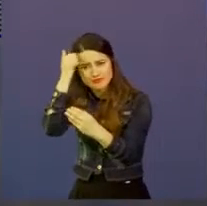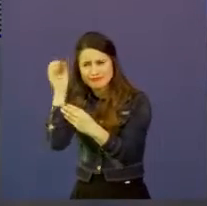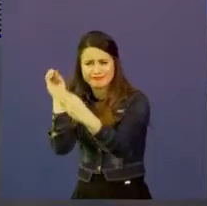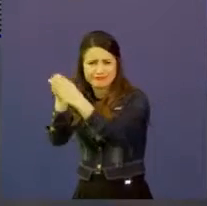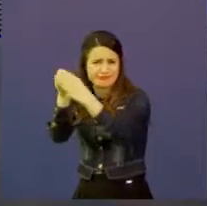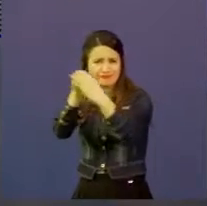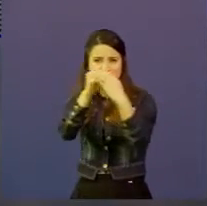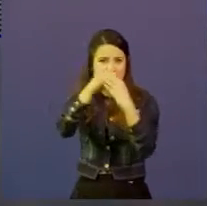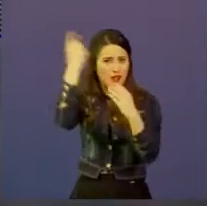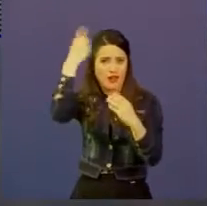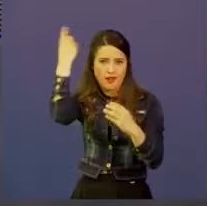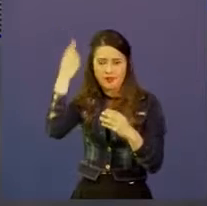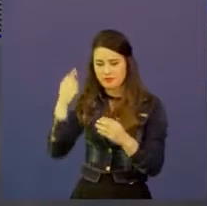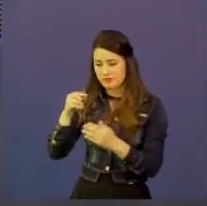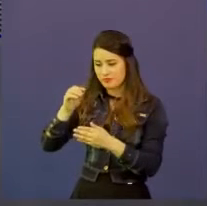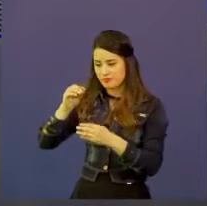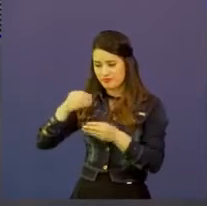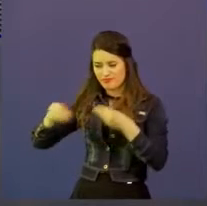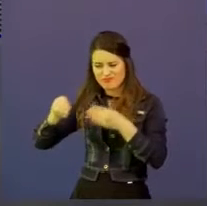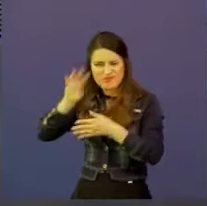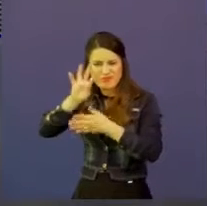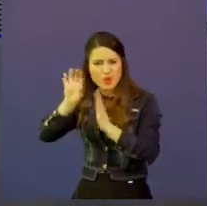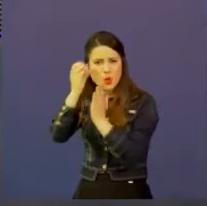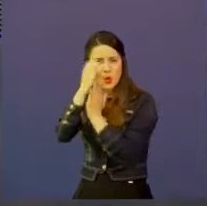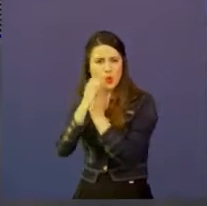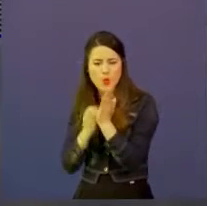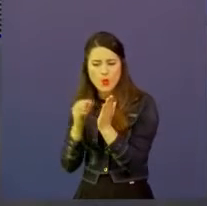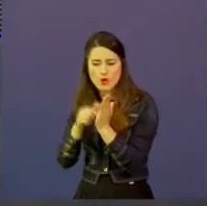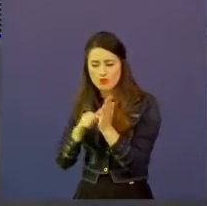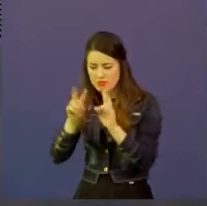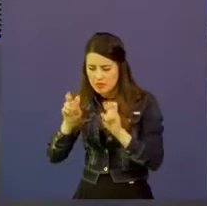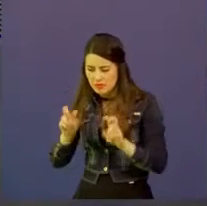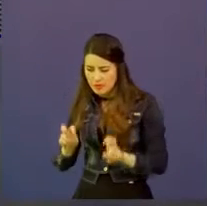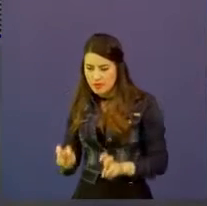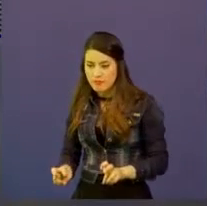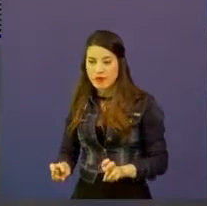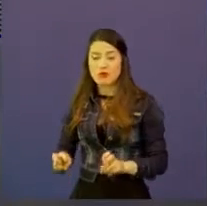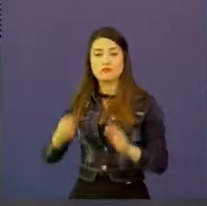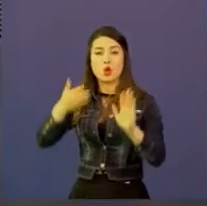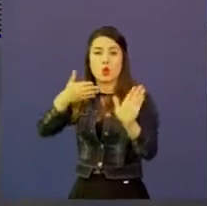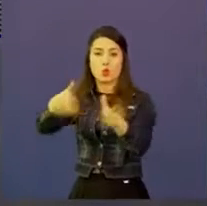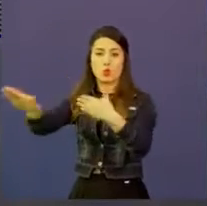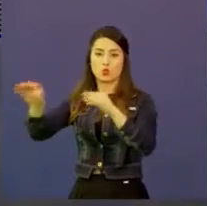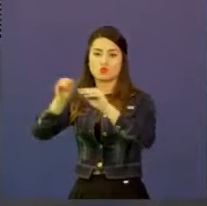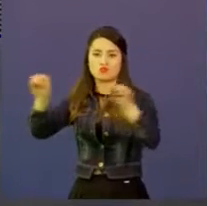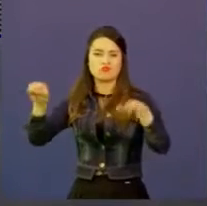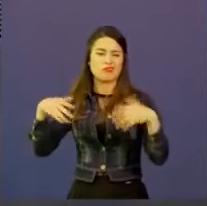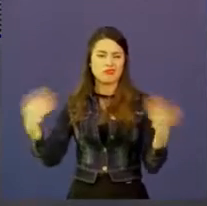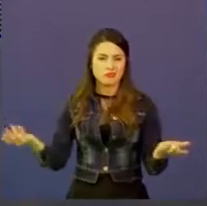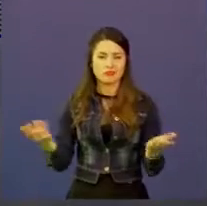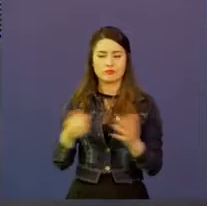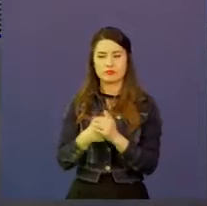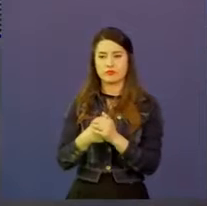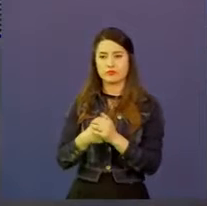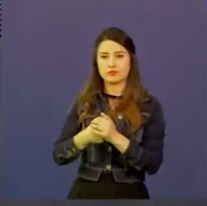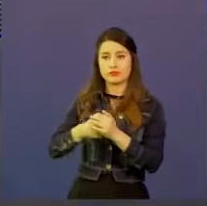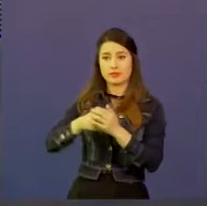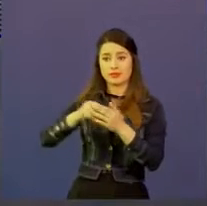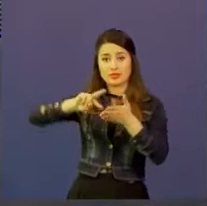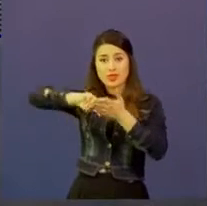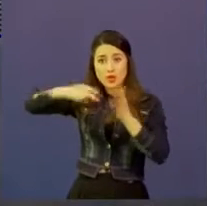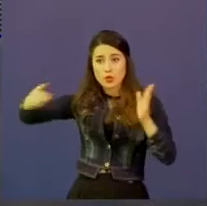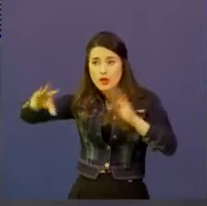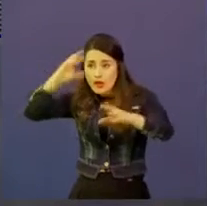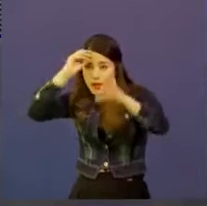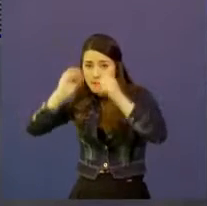donde a través de unos cursos muy sencillos les estamos enseñando procesos desde alfabetización digital, herramientas de conocimientos